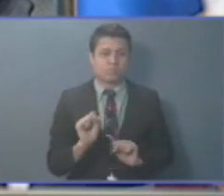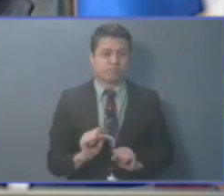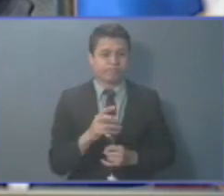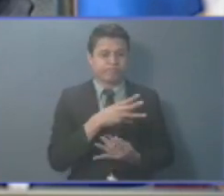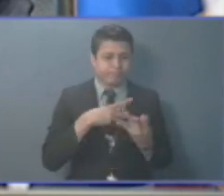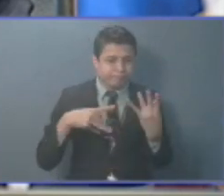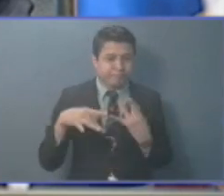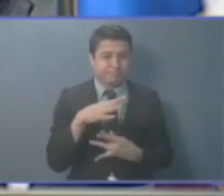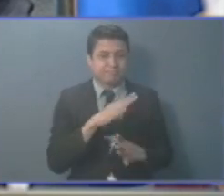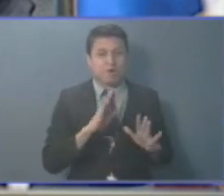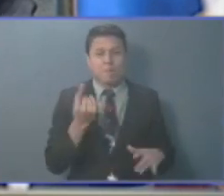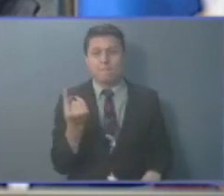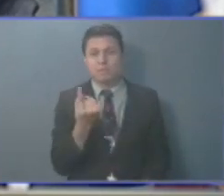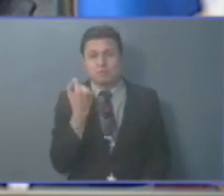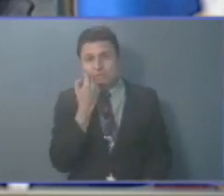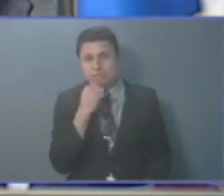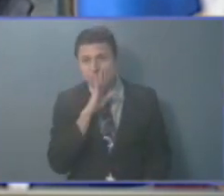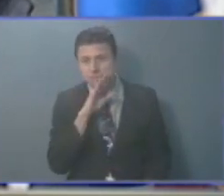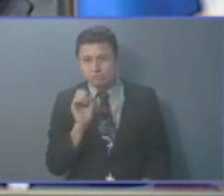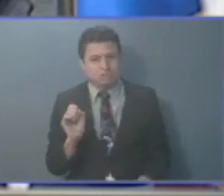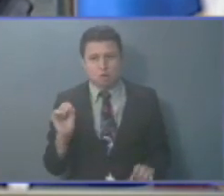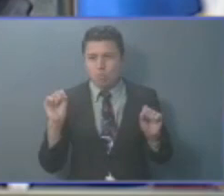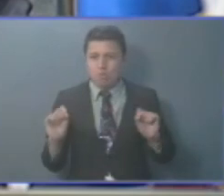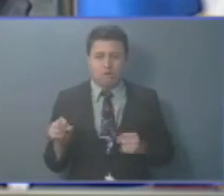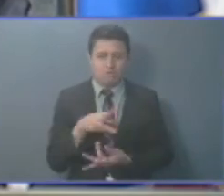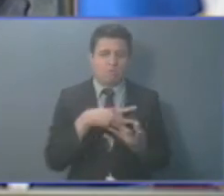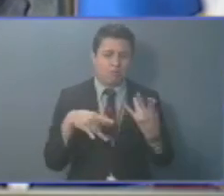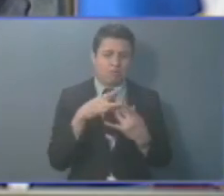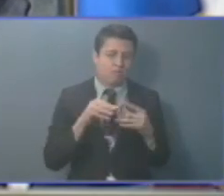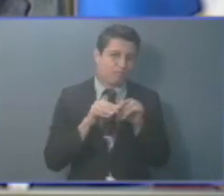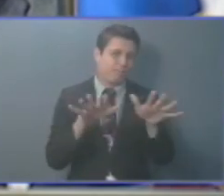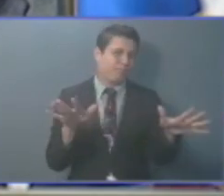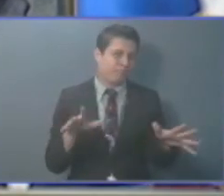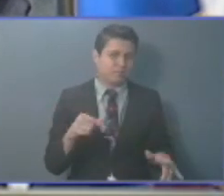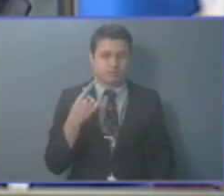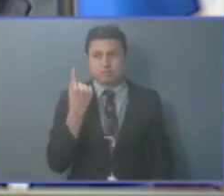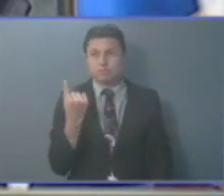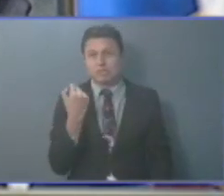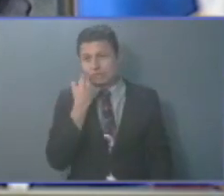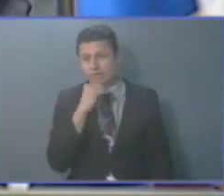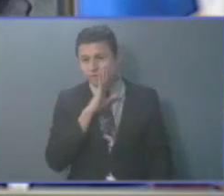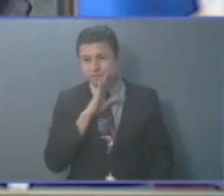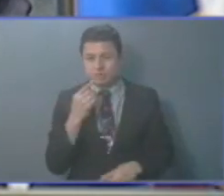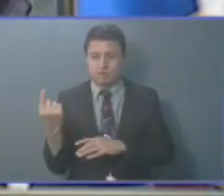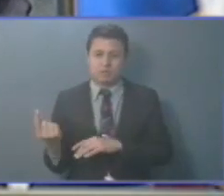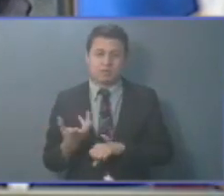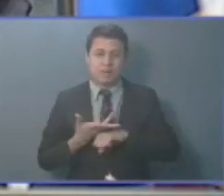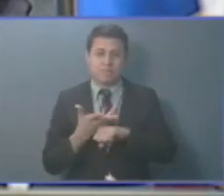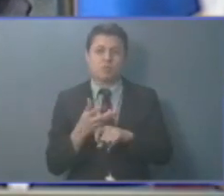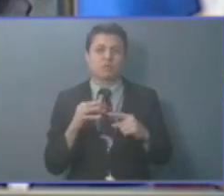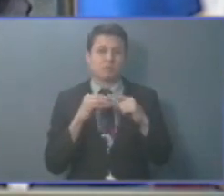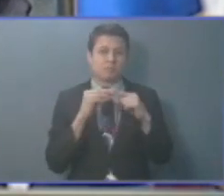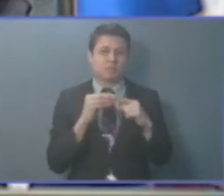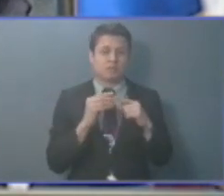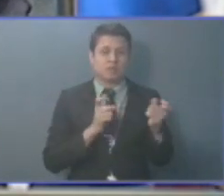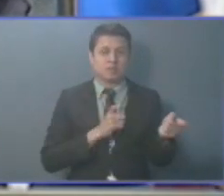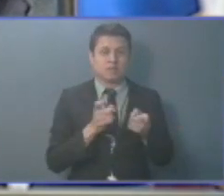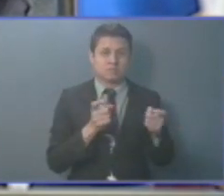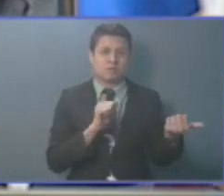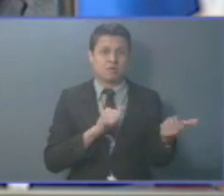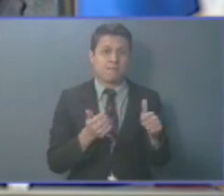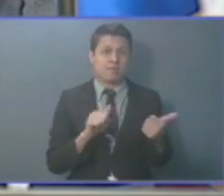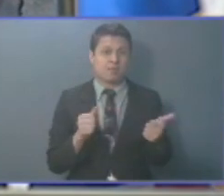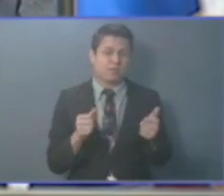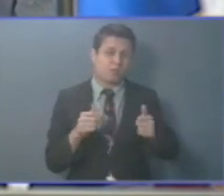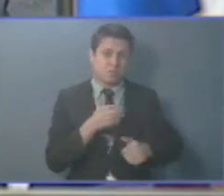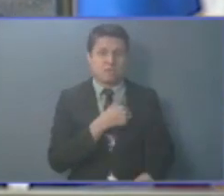de los enfermos contagiosos. Artículo 140. El traslado de enfermos contagiosos por cualquier medio que se hiciere quedará sujeto a las normas y reglamentos